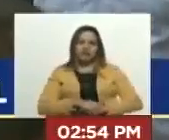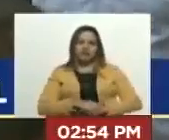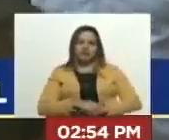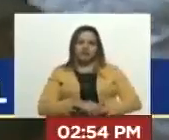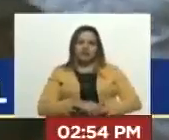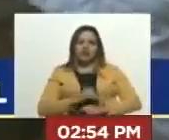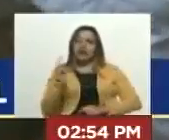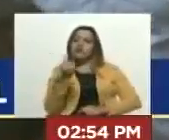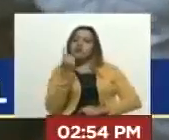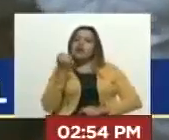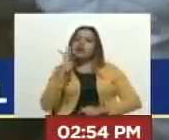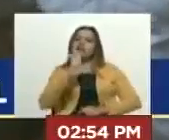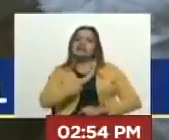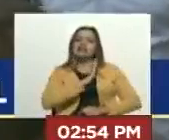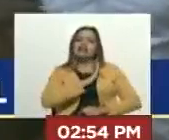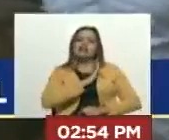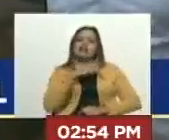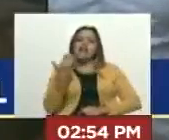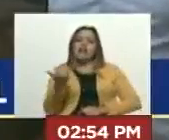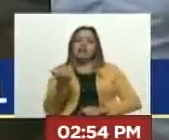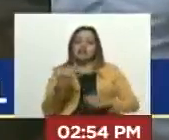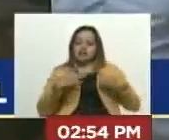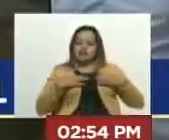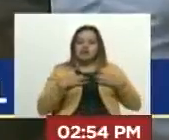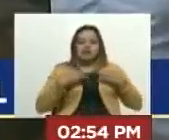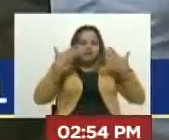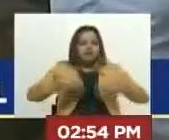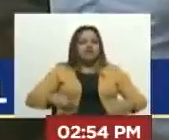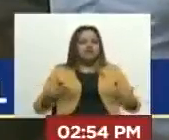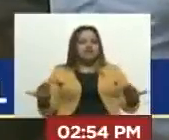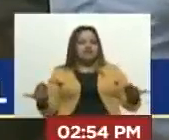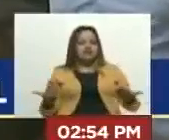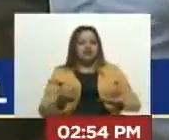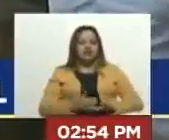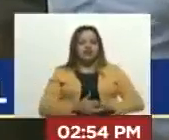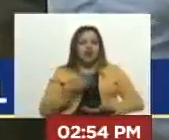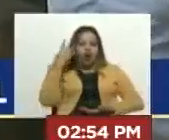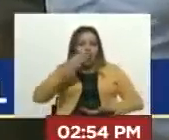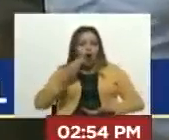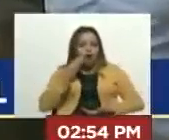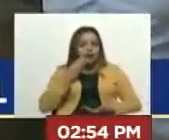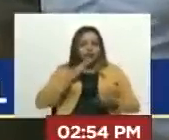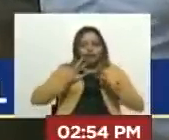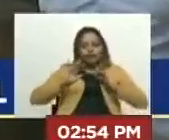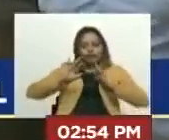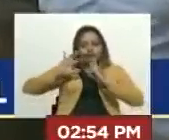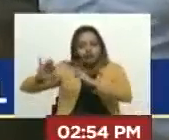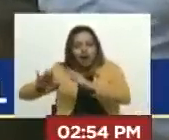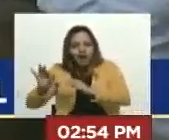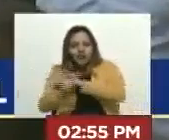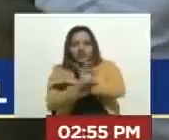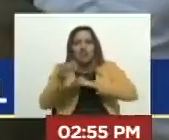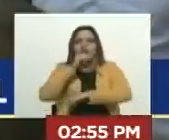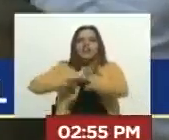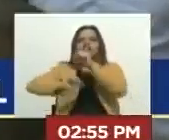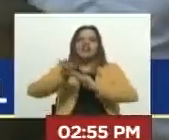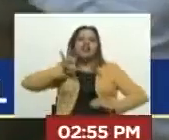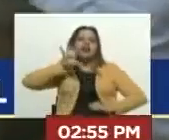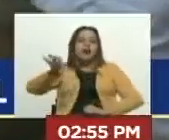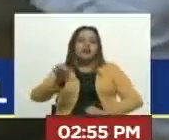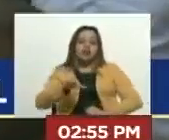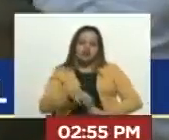Llevaron lo único que tenían, su pellejo. Y pusieron su pellejo ahí en la frontera para defender a la patria.